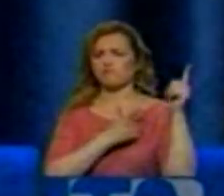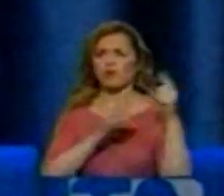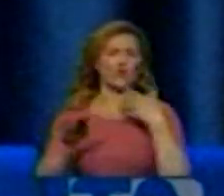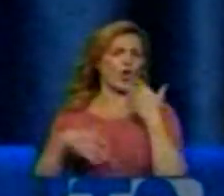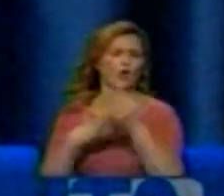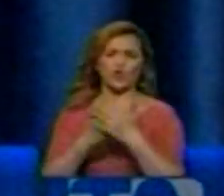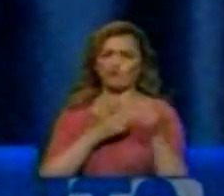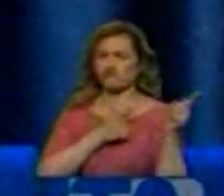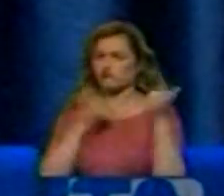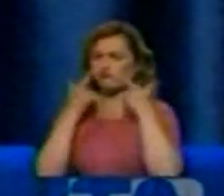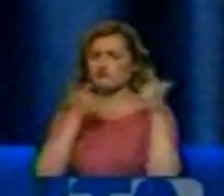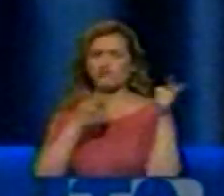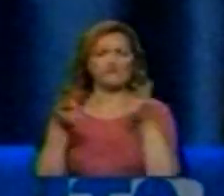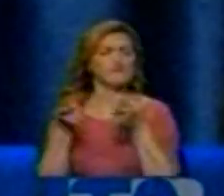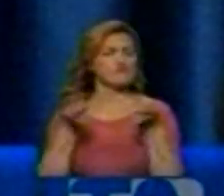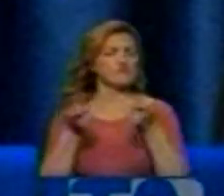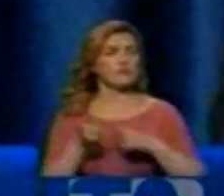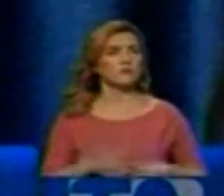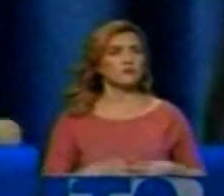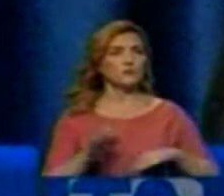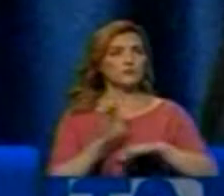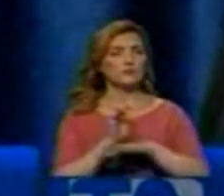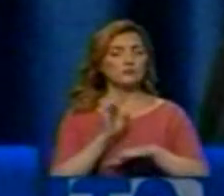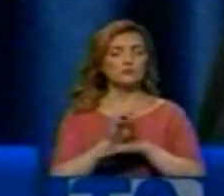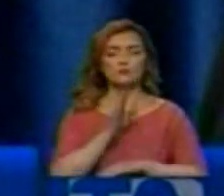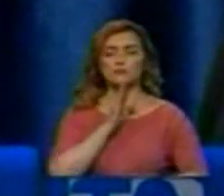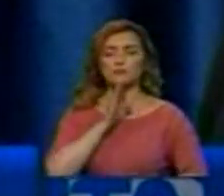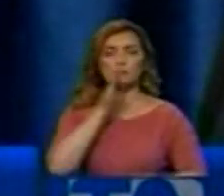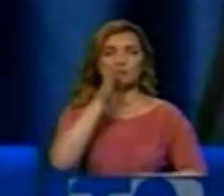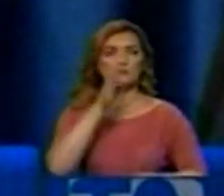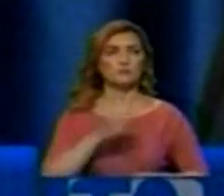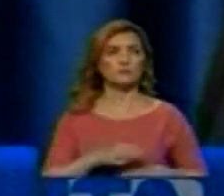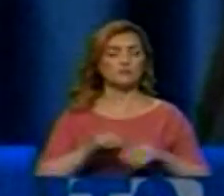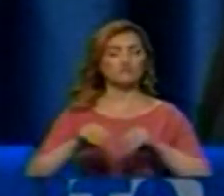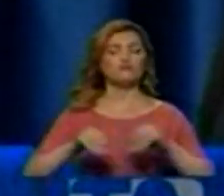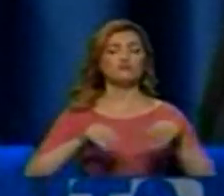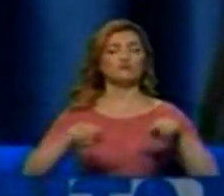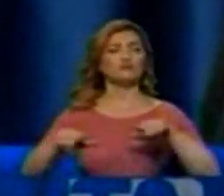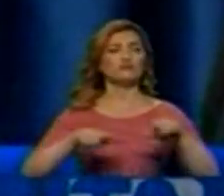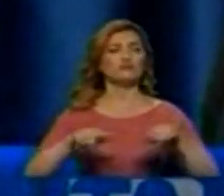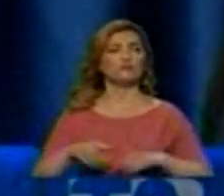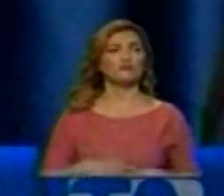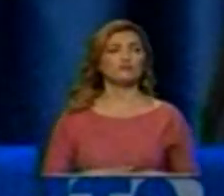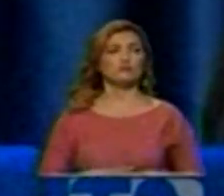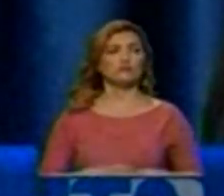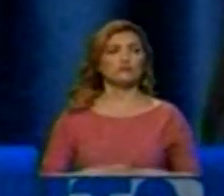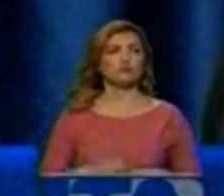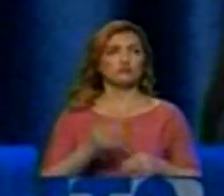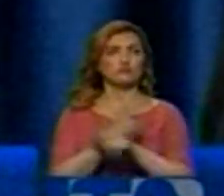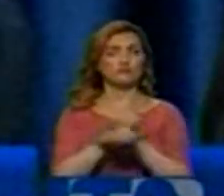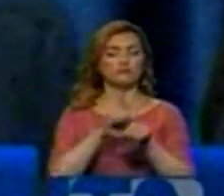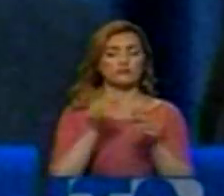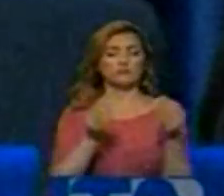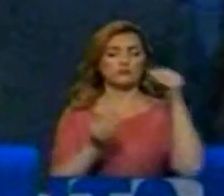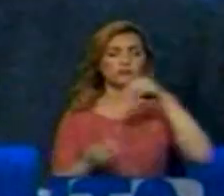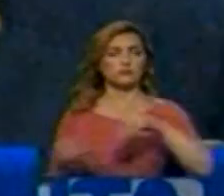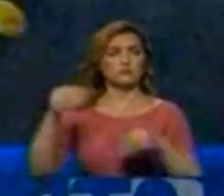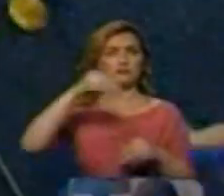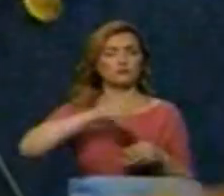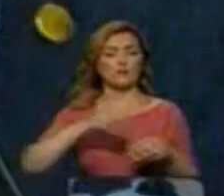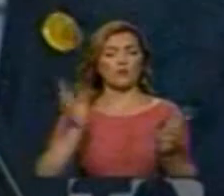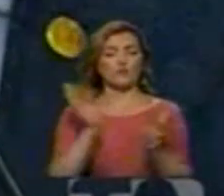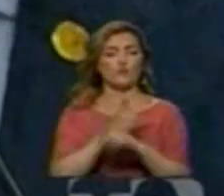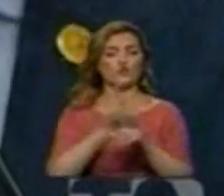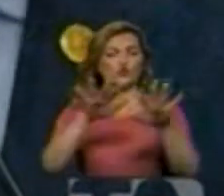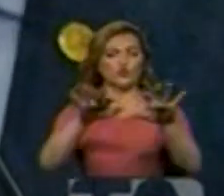razón, el Ecuador es y seguirá siendo un territorio libre de laboratorios y de